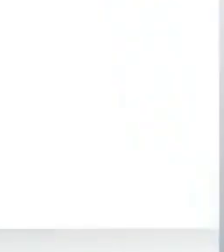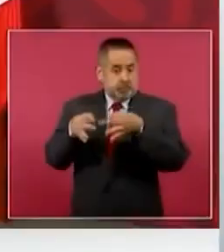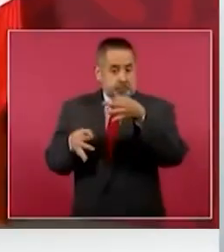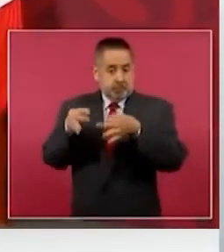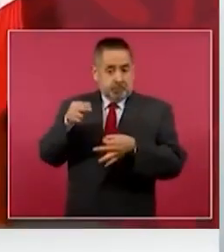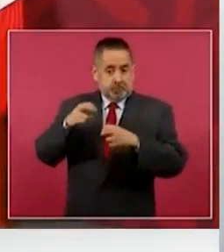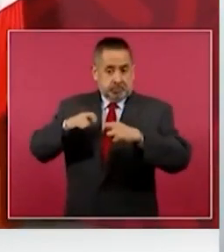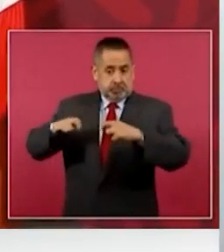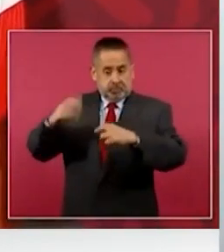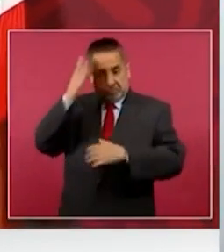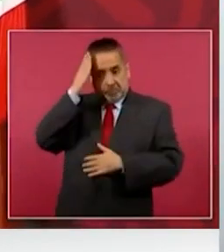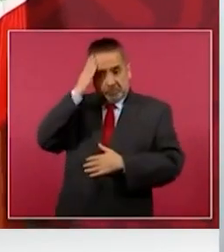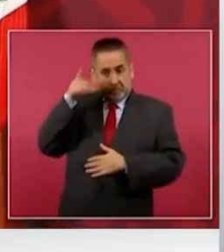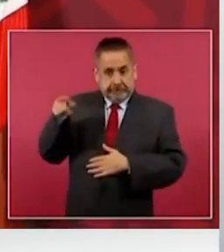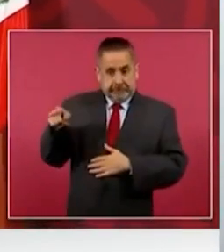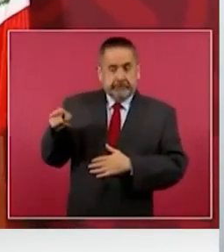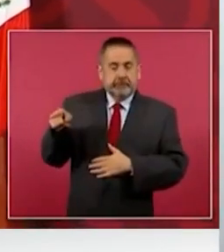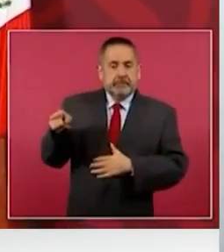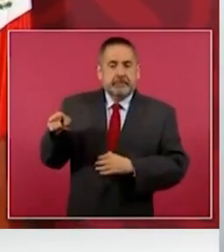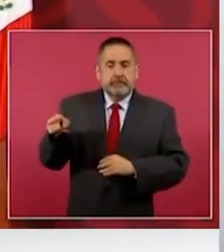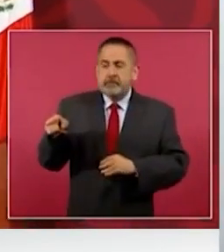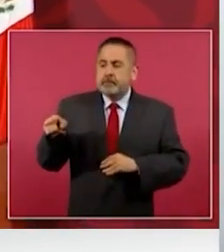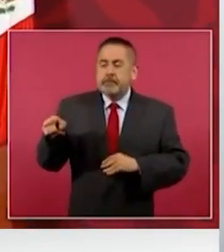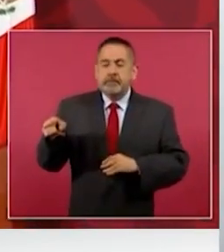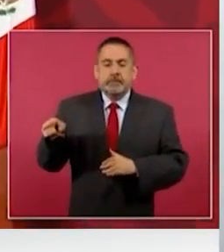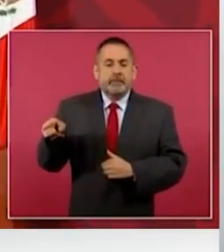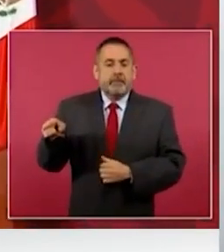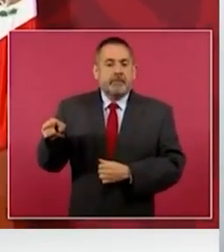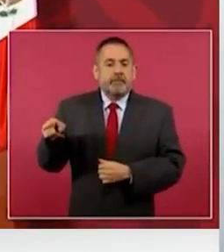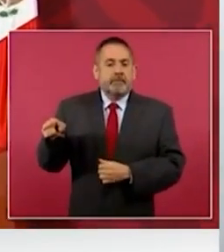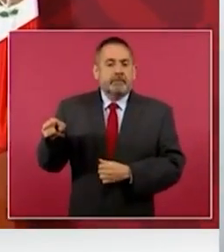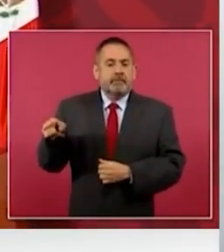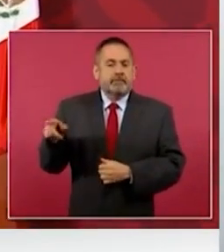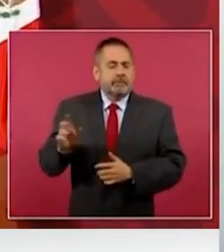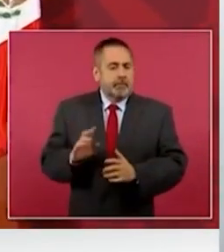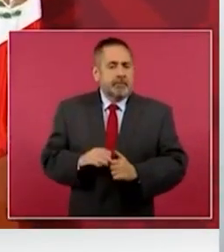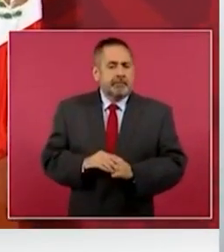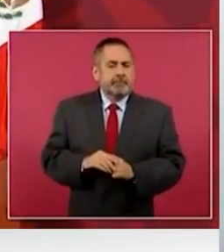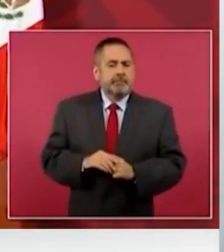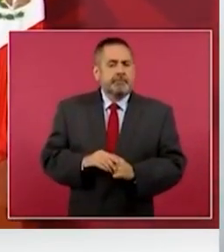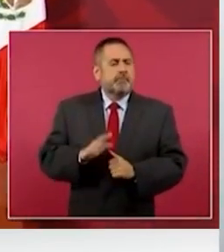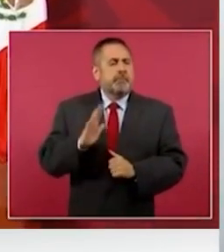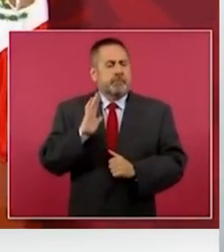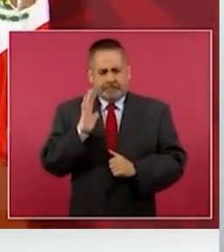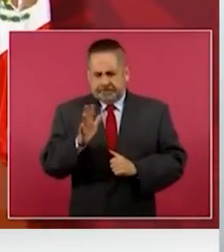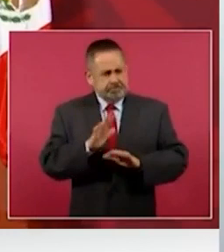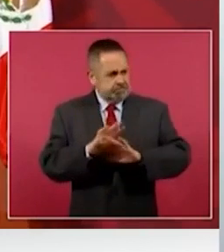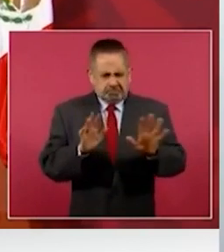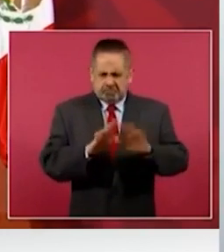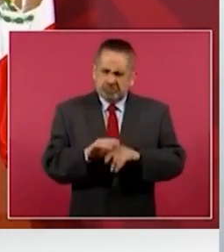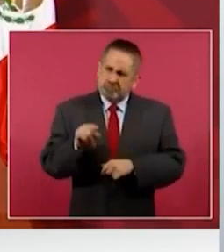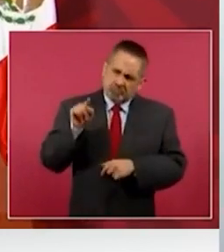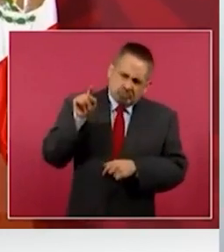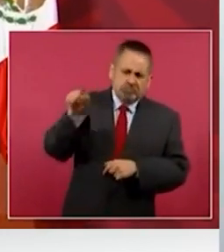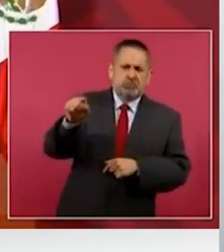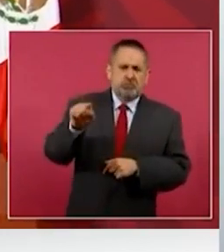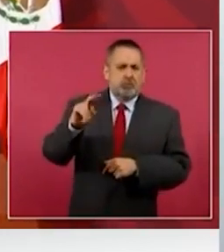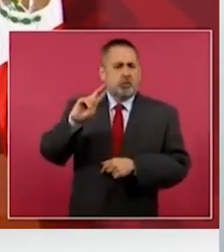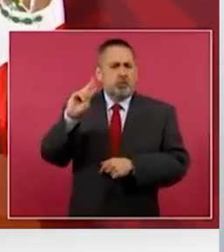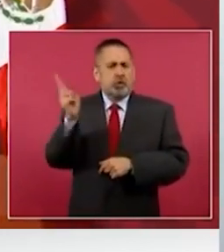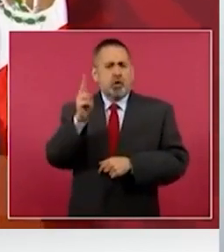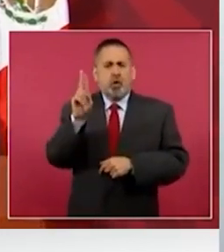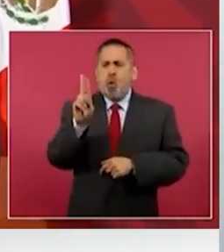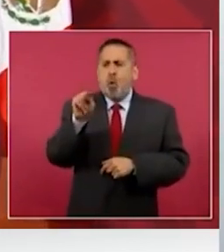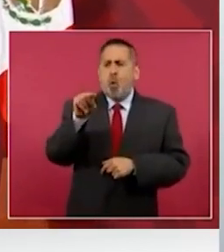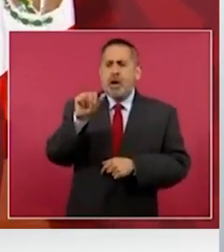El presidente López Obrador aseguró que ya firmó el decreto para que entre en vigor el próximo 1 de enero la reforma a los artículos 76 y 78 de la